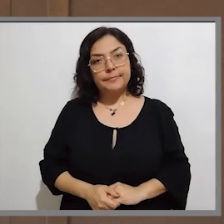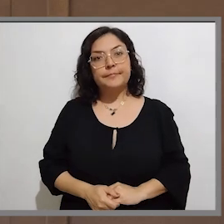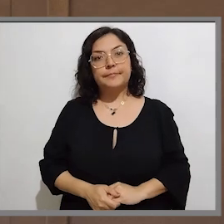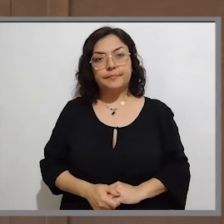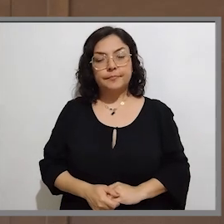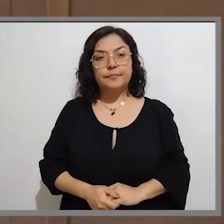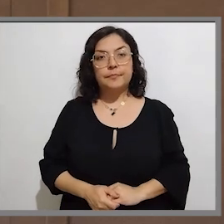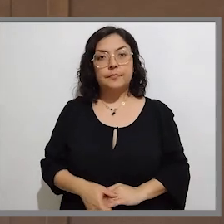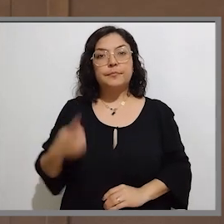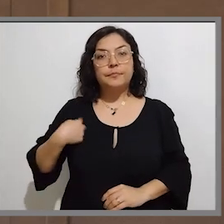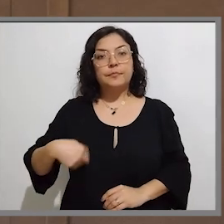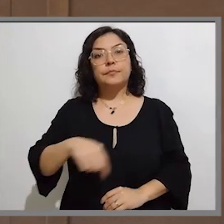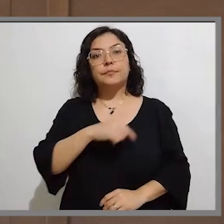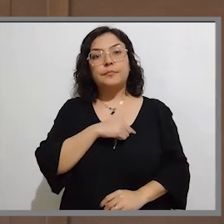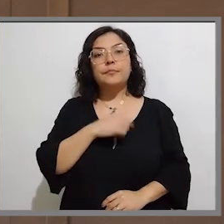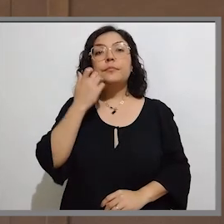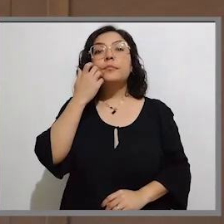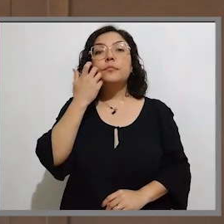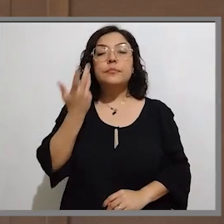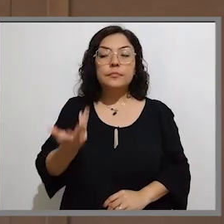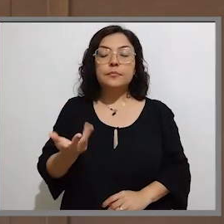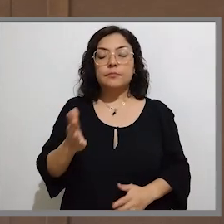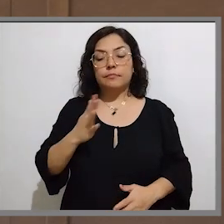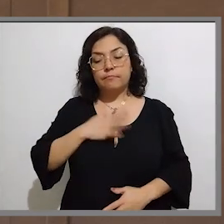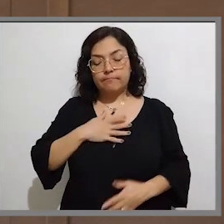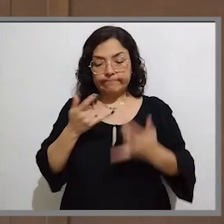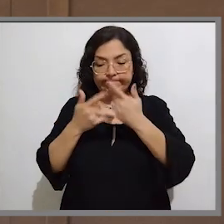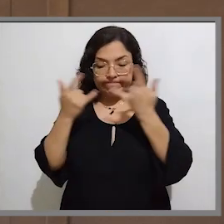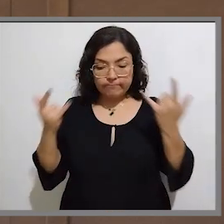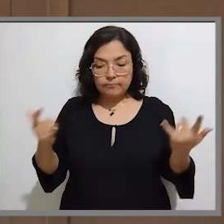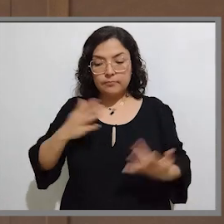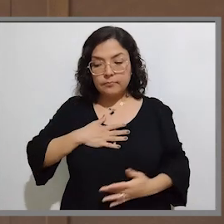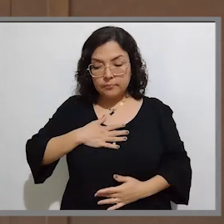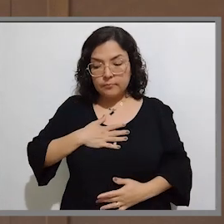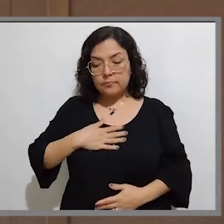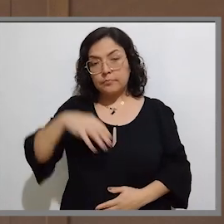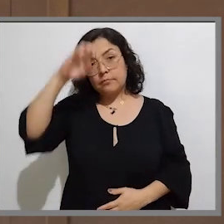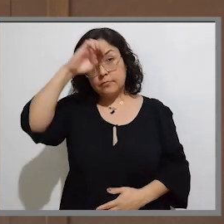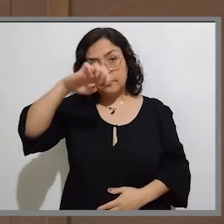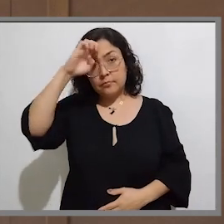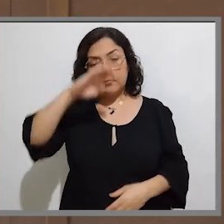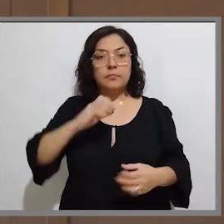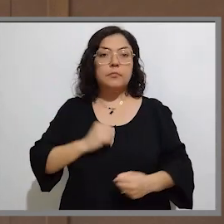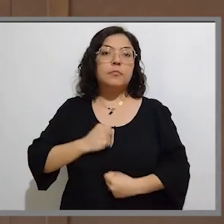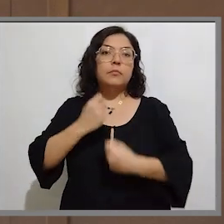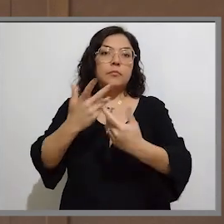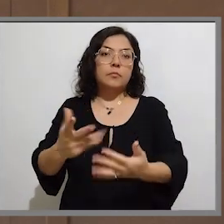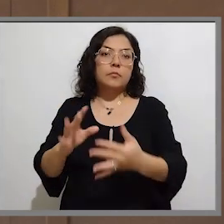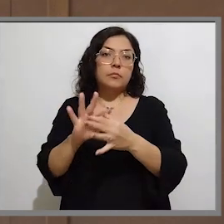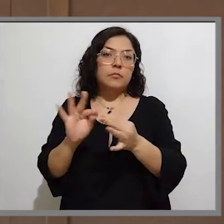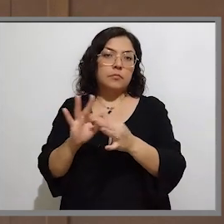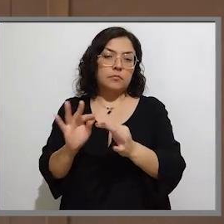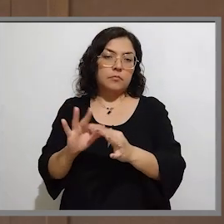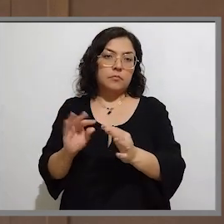u otra también nosotros podamos compartir esas experiencias que hemos tenido a lo largo de